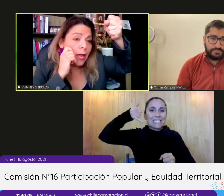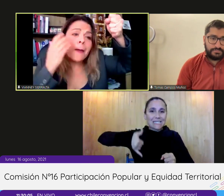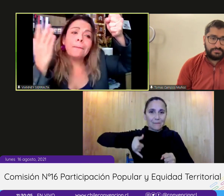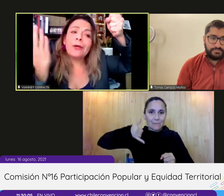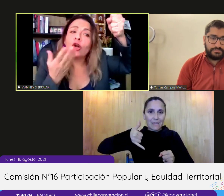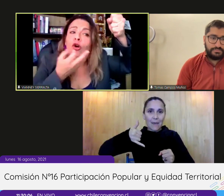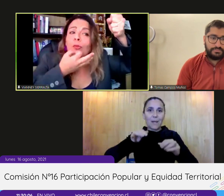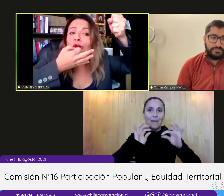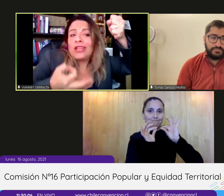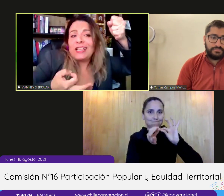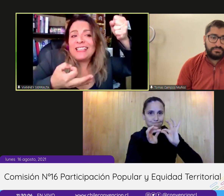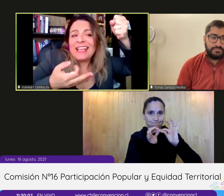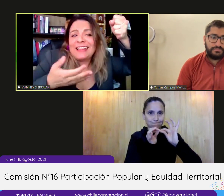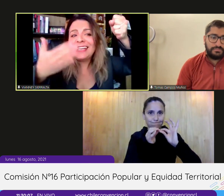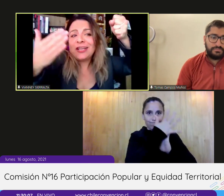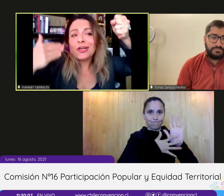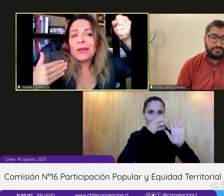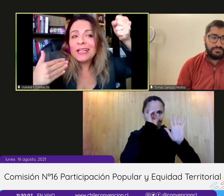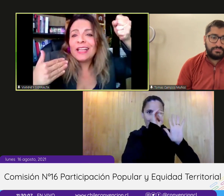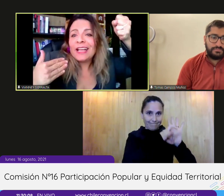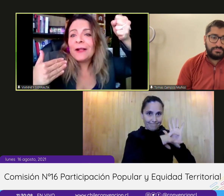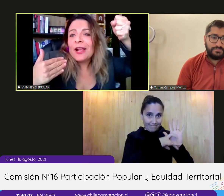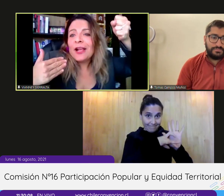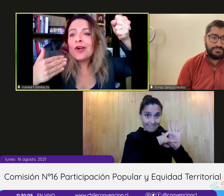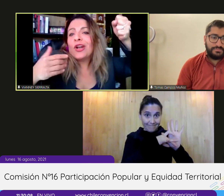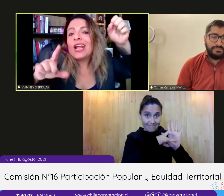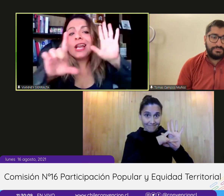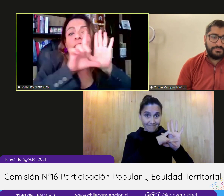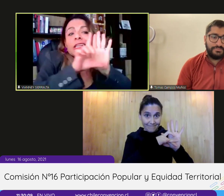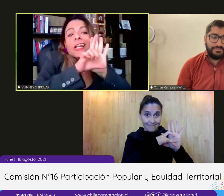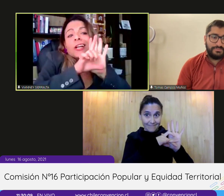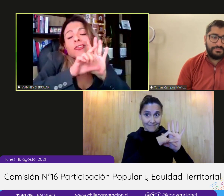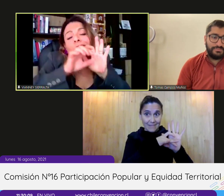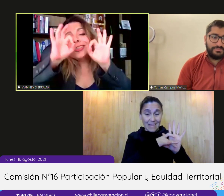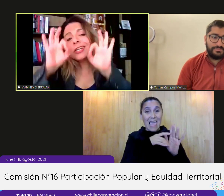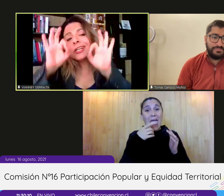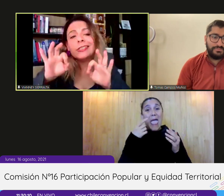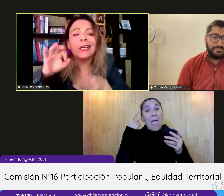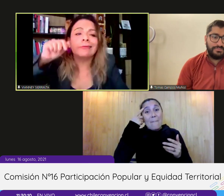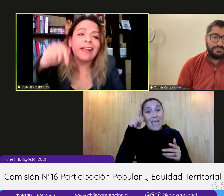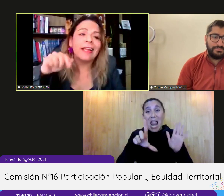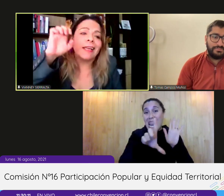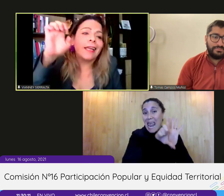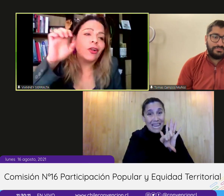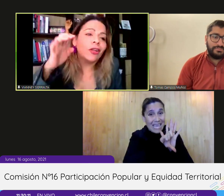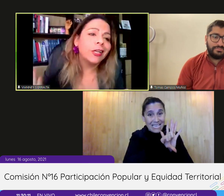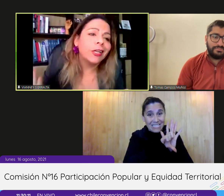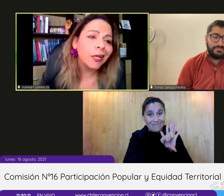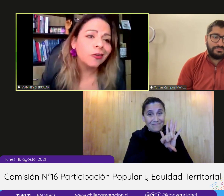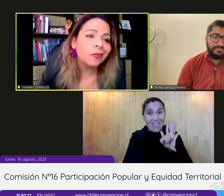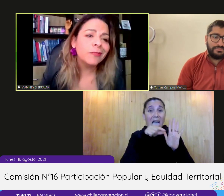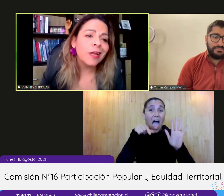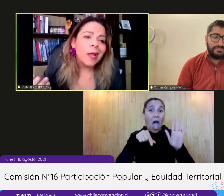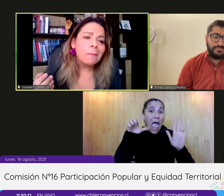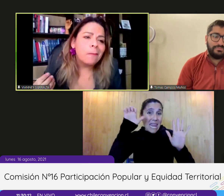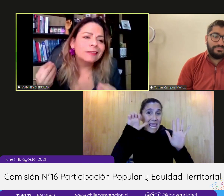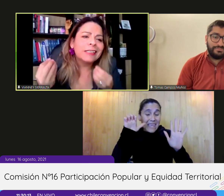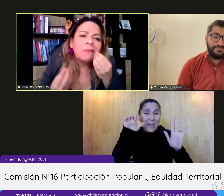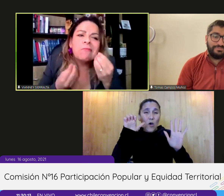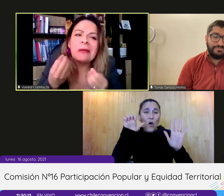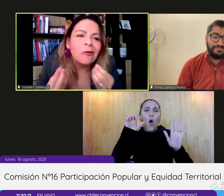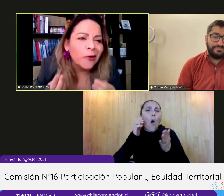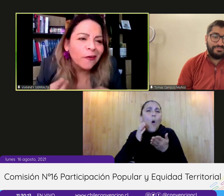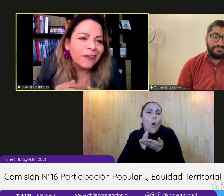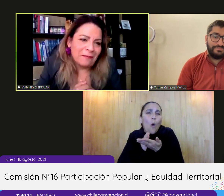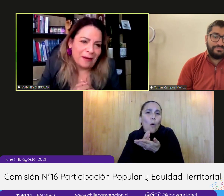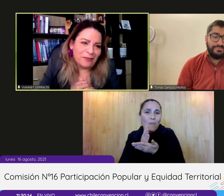humano. Pero como les decía anteriormente, como la ley se reconoció recién en enero de este año, pasa